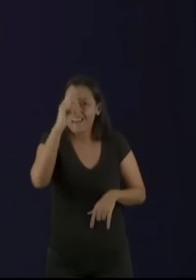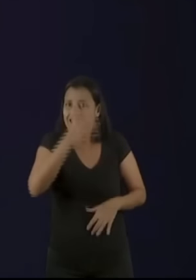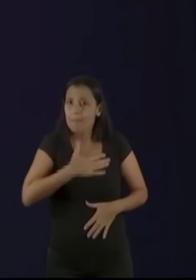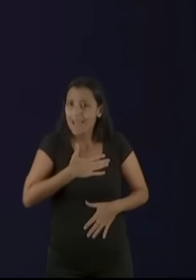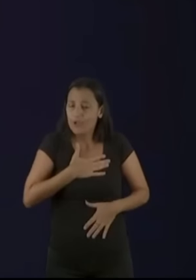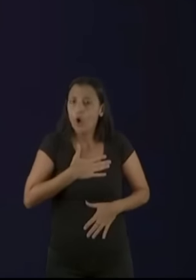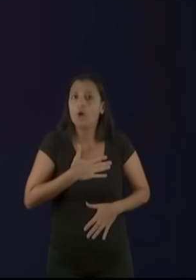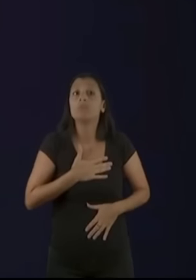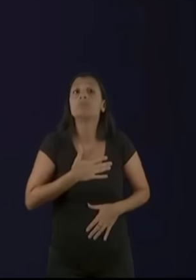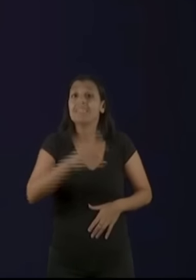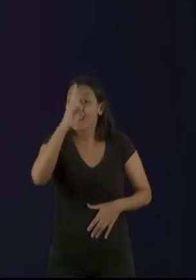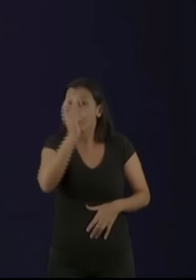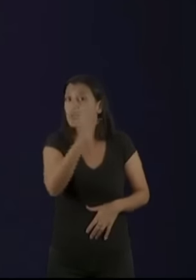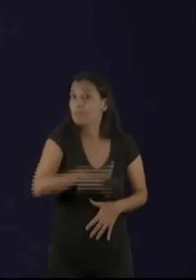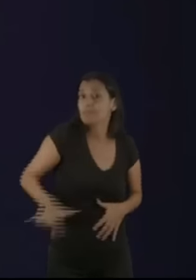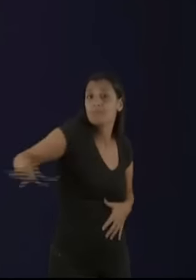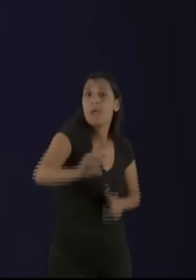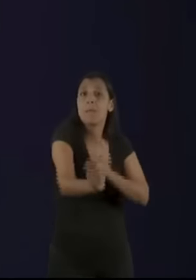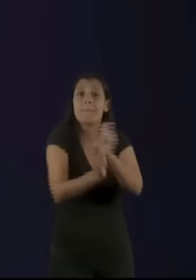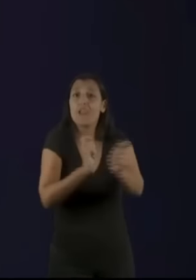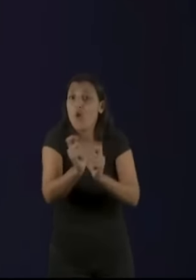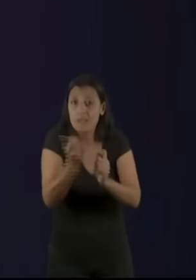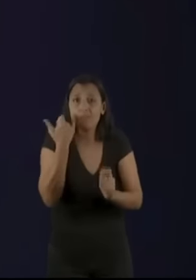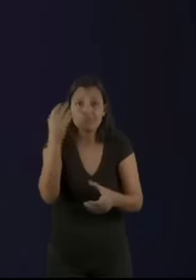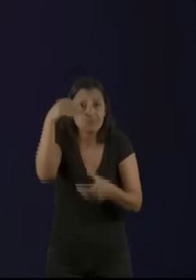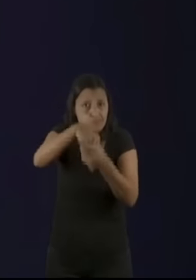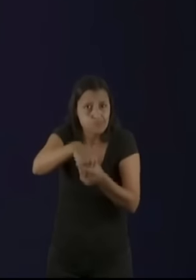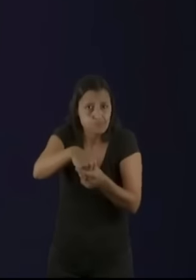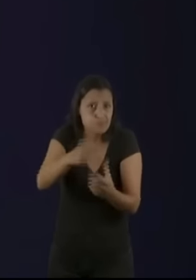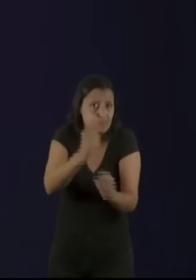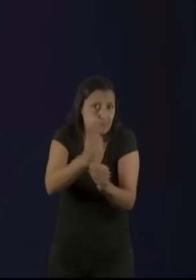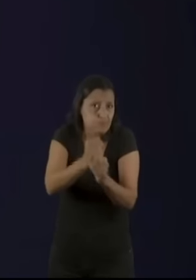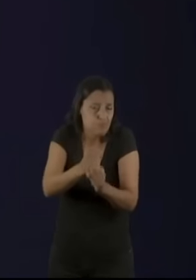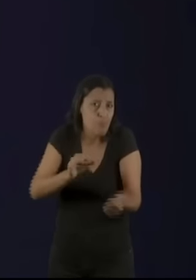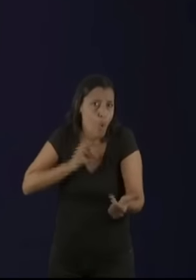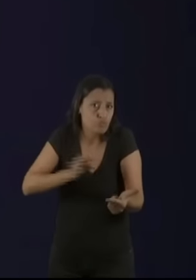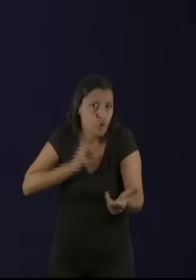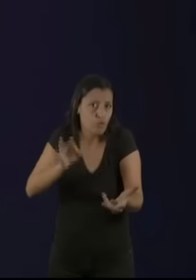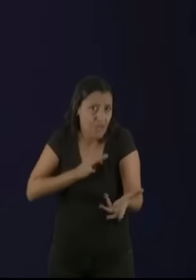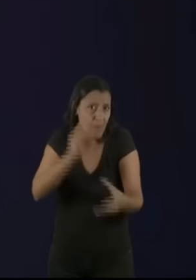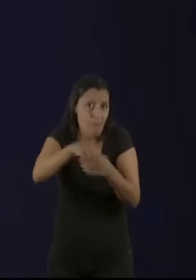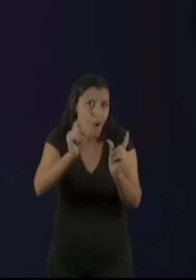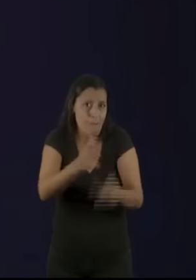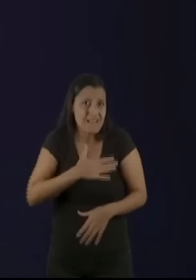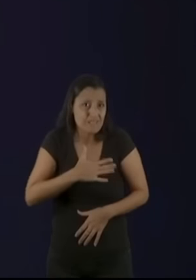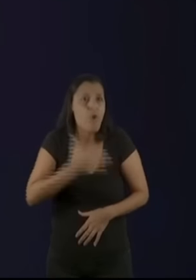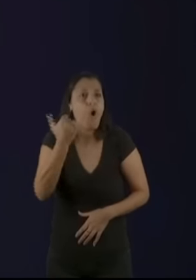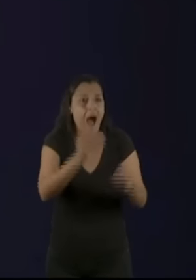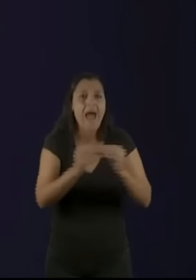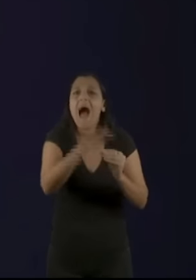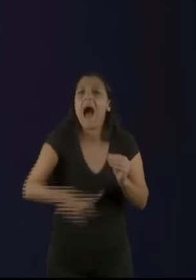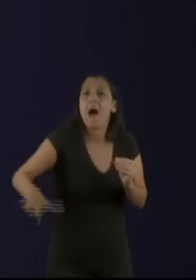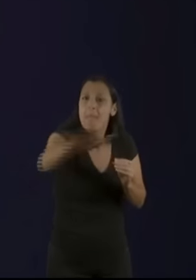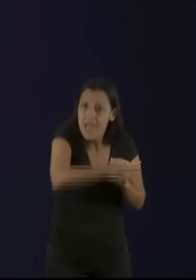tengo por el periodismo del cual formé parte durante tanto tiempo y donde tengo grandes amigos